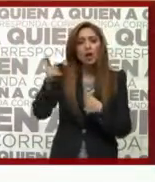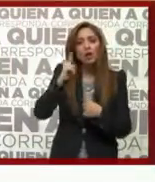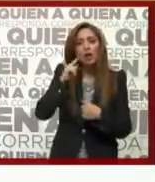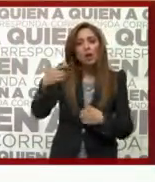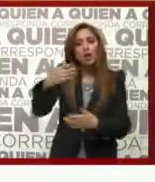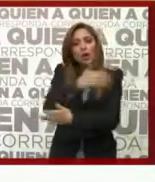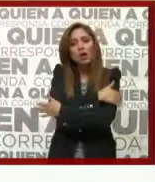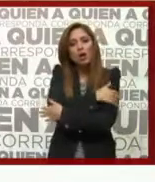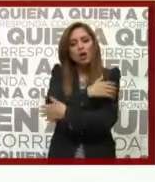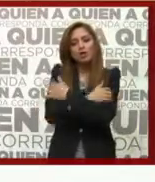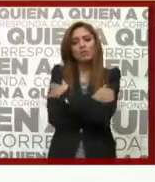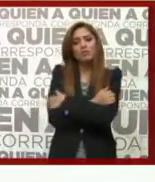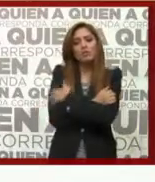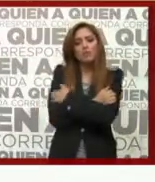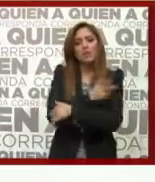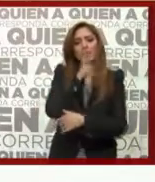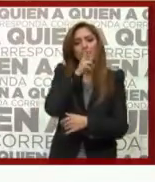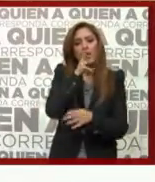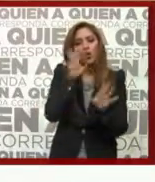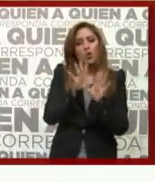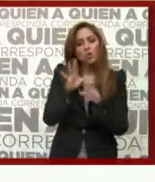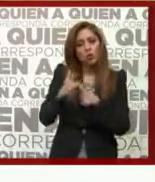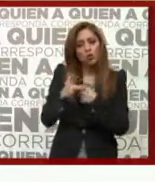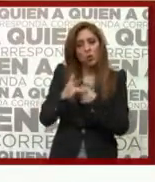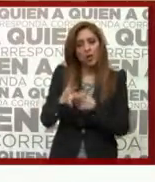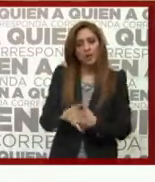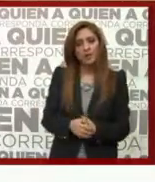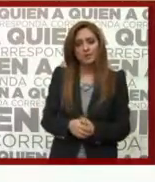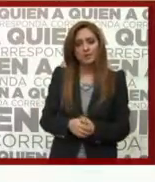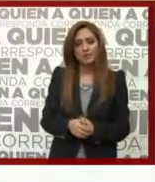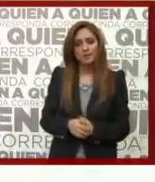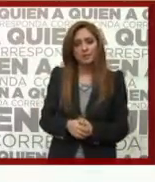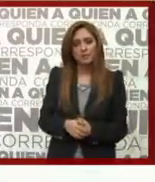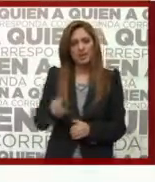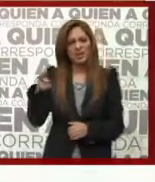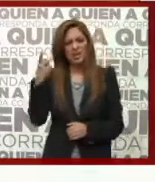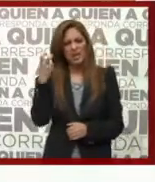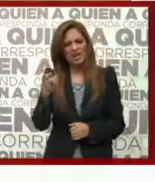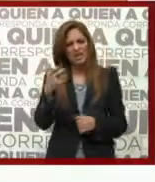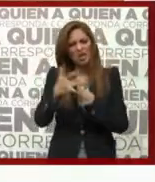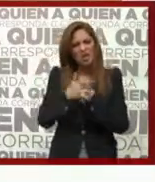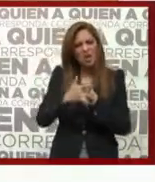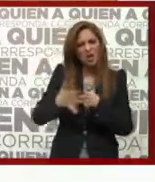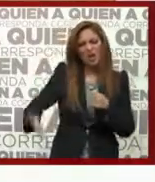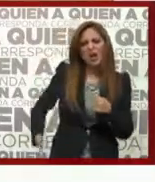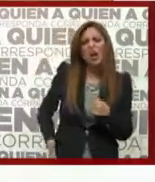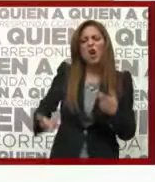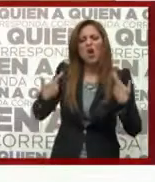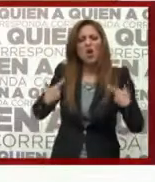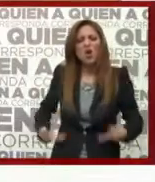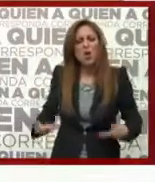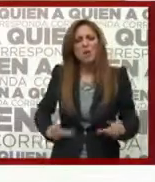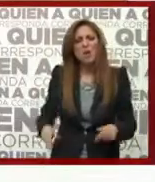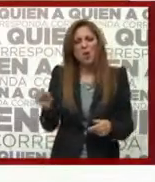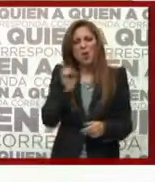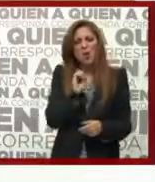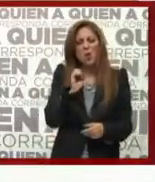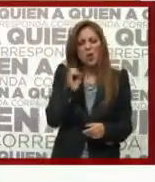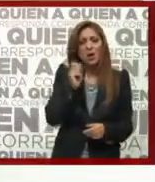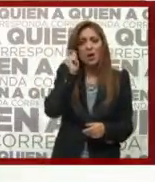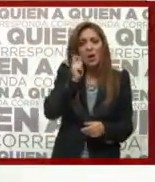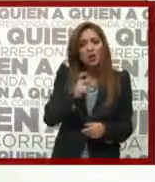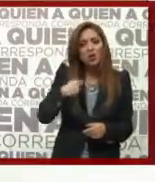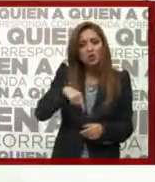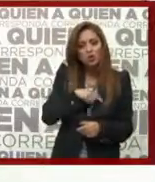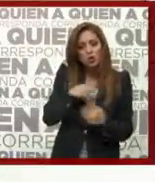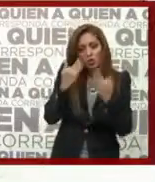un abrazo y le tocó el brazo. Eso no era ni tocarle la cola, ni meterle la mano por abajo de la ropa, ni meterle nada. Ahí